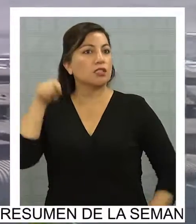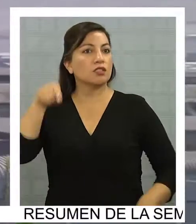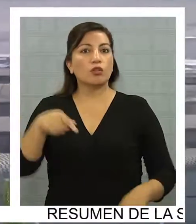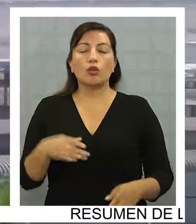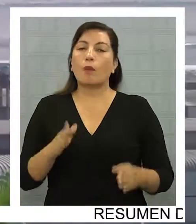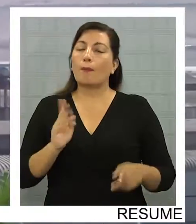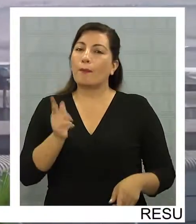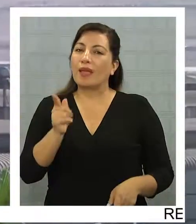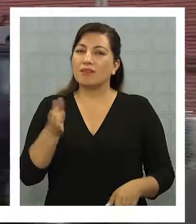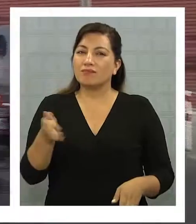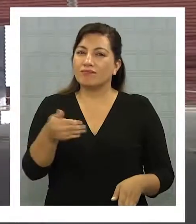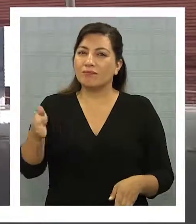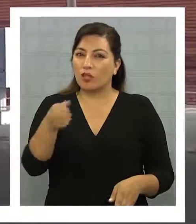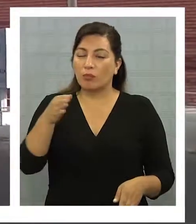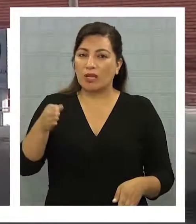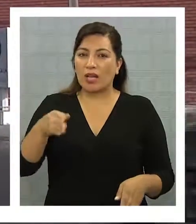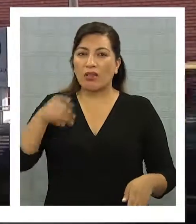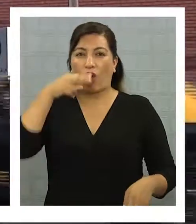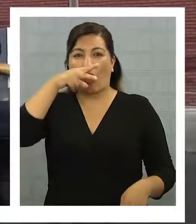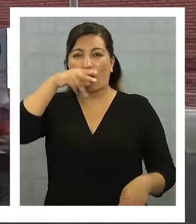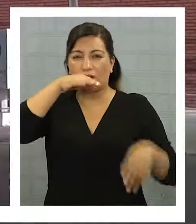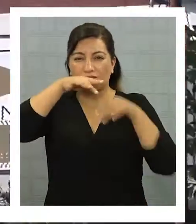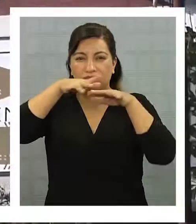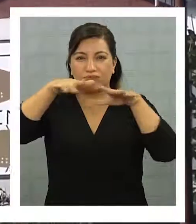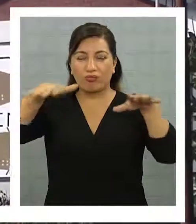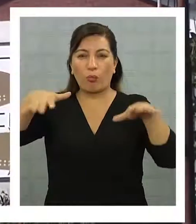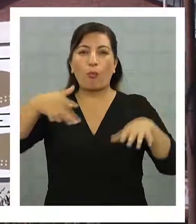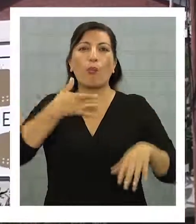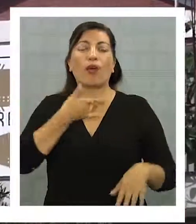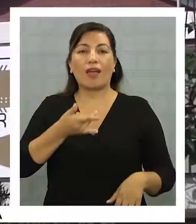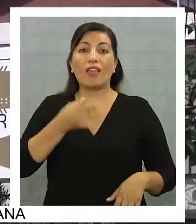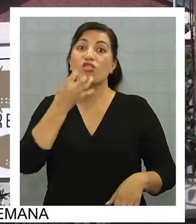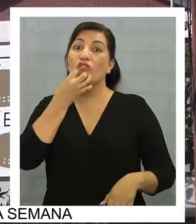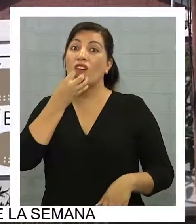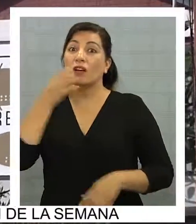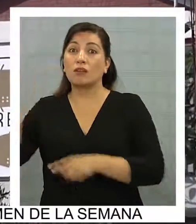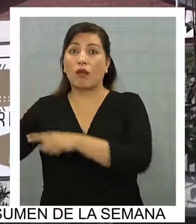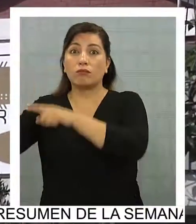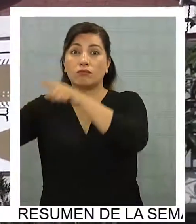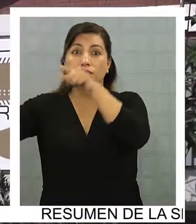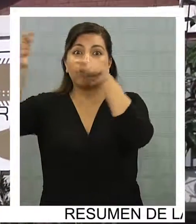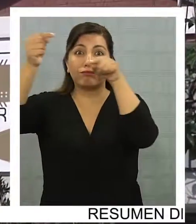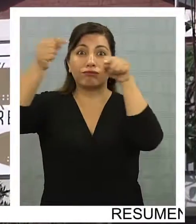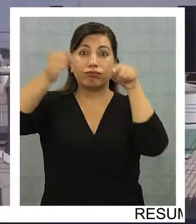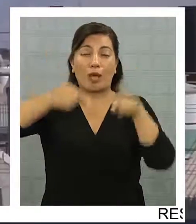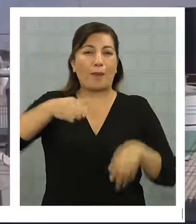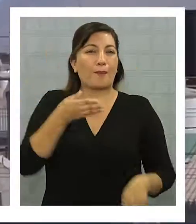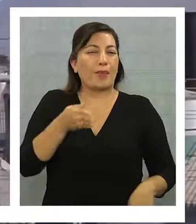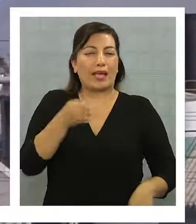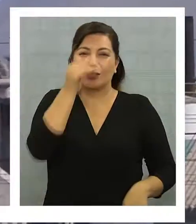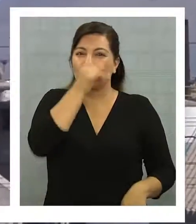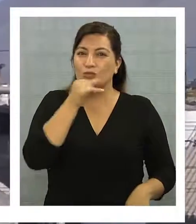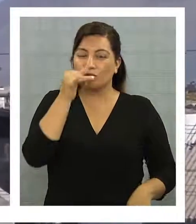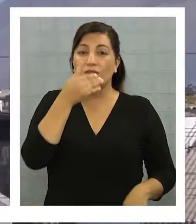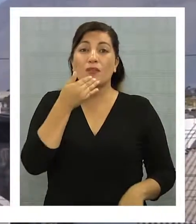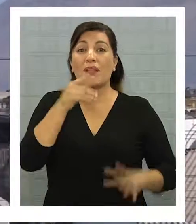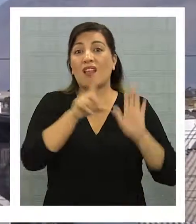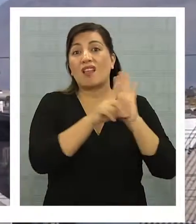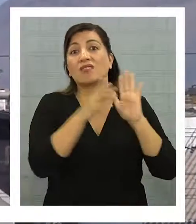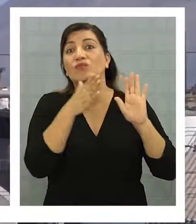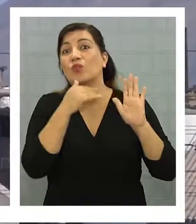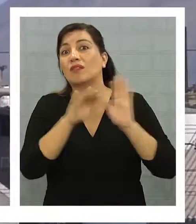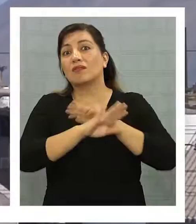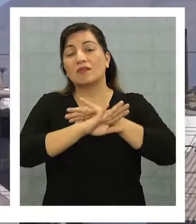procesen en Iquique sigan contaminando la ciudad, ya que llegan podridos desde Antofagasta, sino que además, debido al vacío legal que